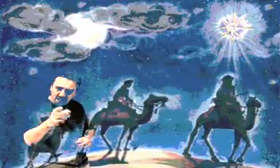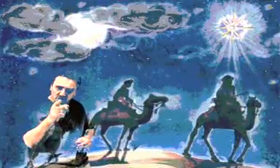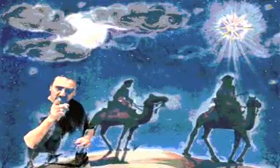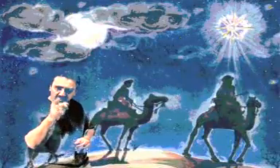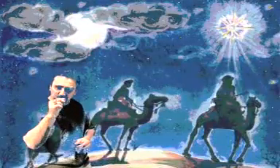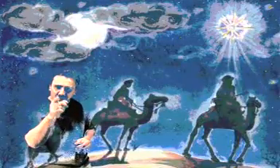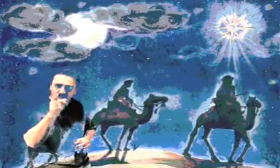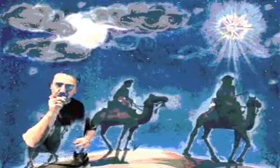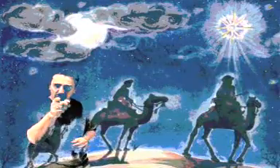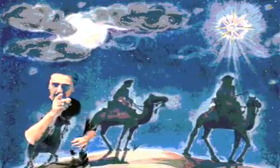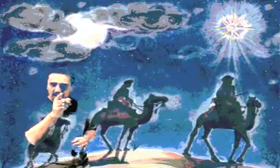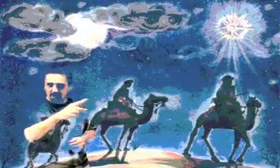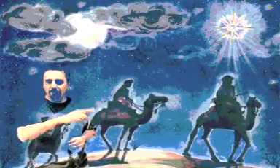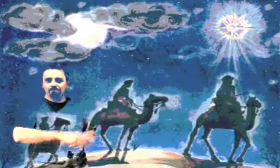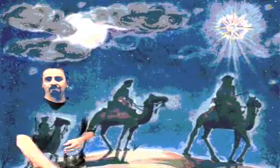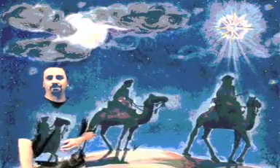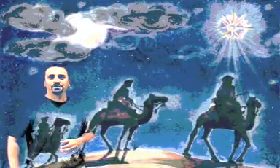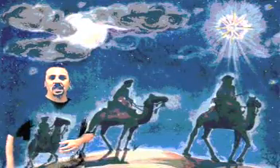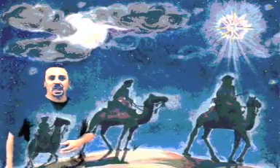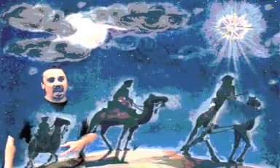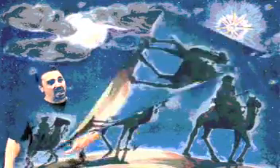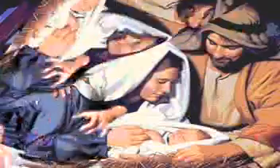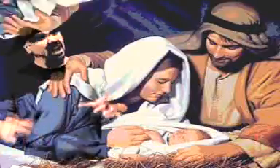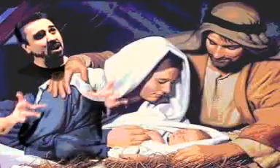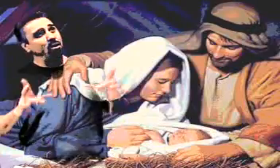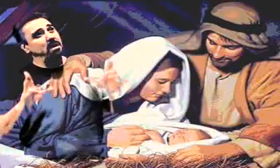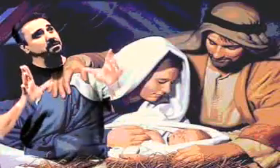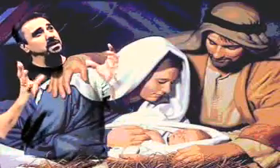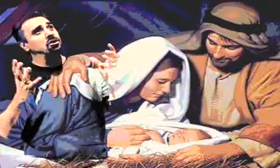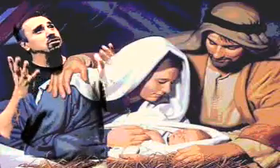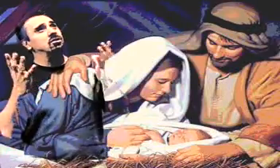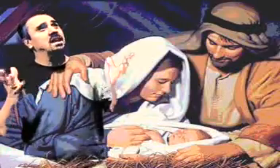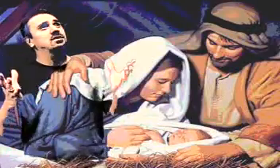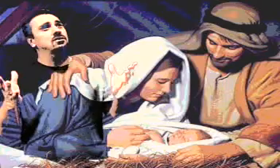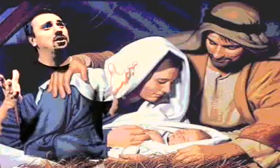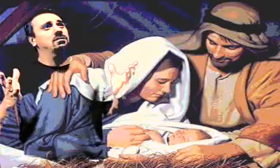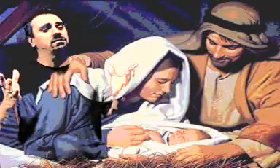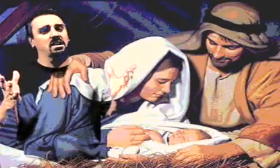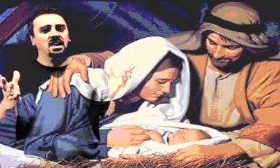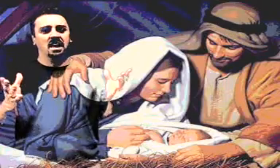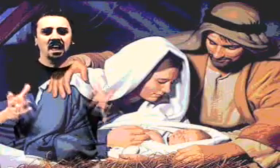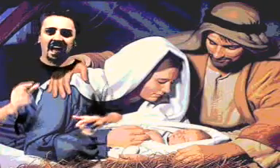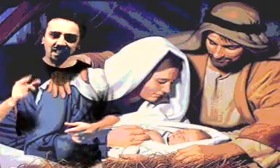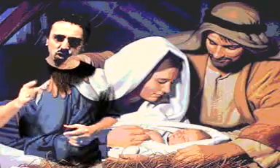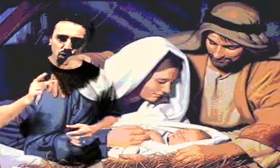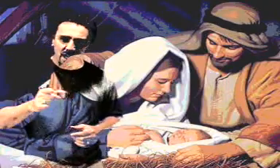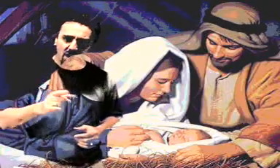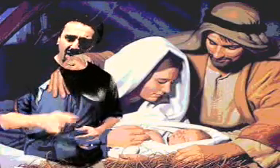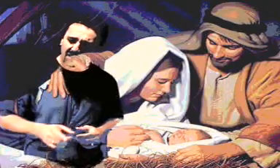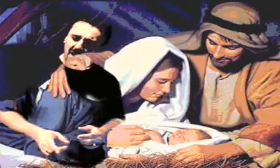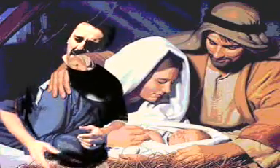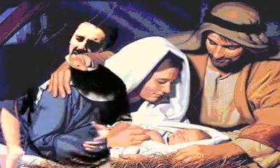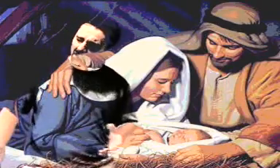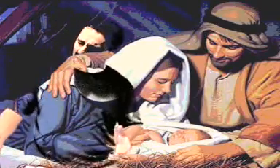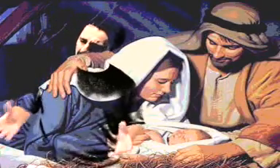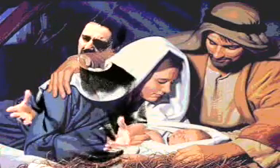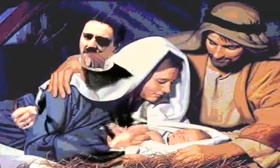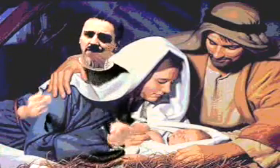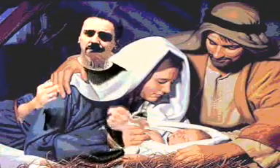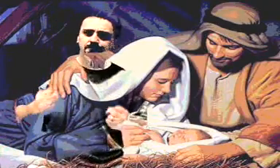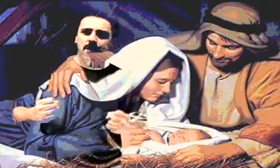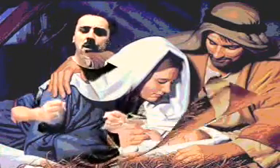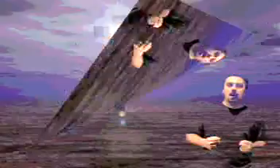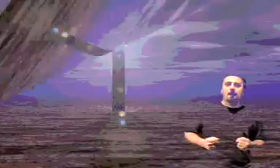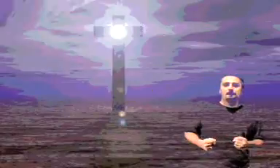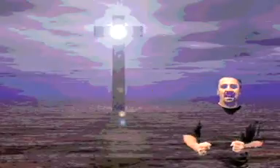Es por eso que Jehová nos envió el regalo más precioso que existió. A su Hijo amado